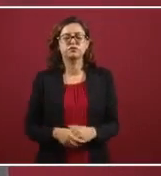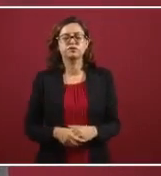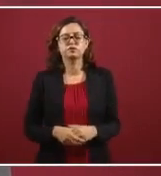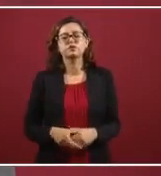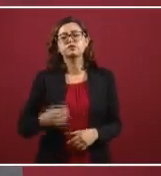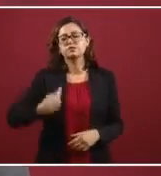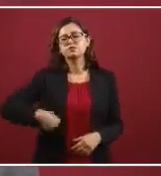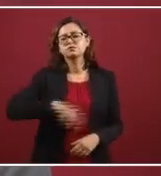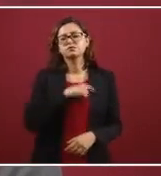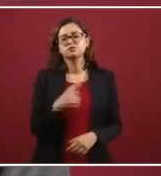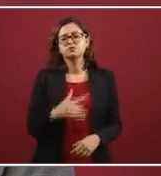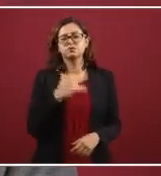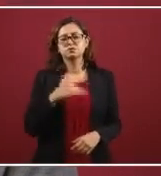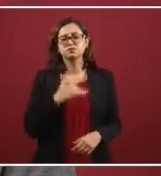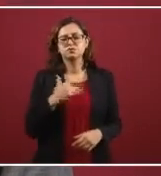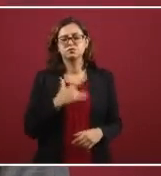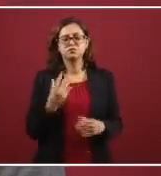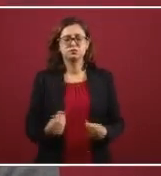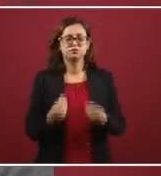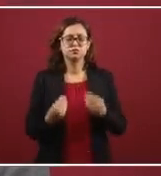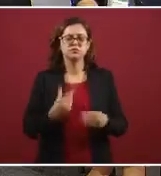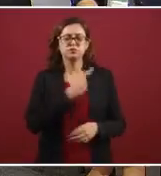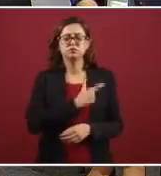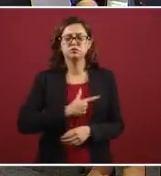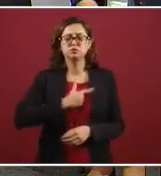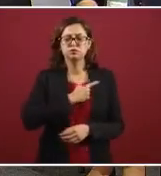da mucho gusto tener a